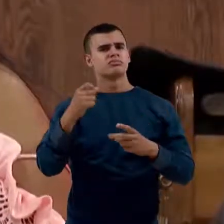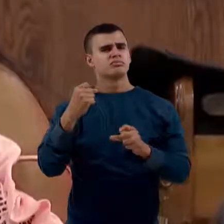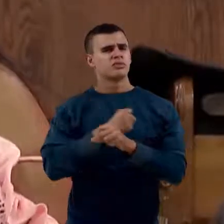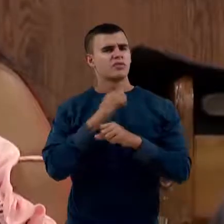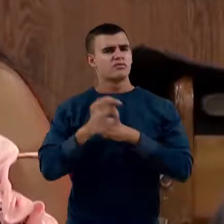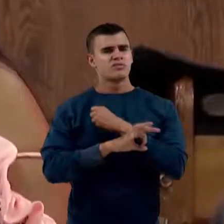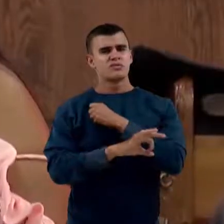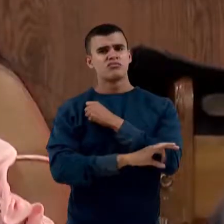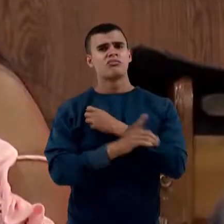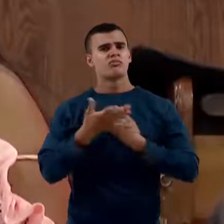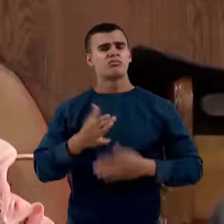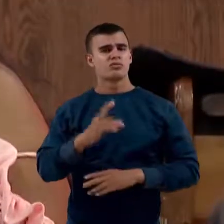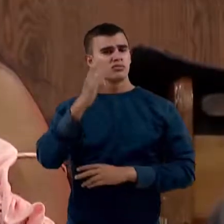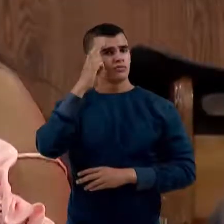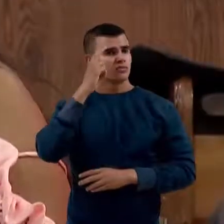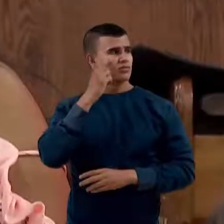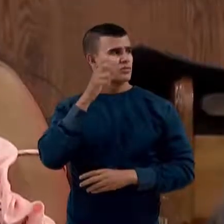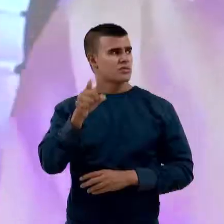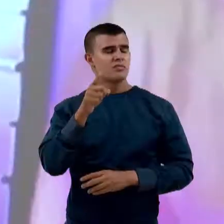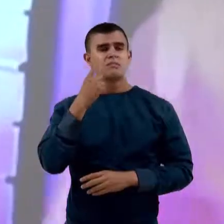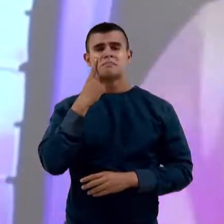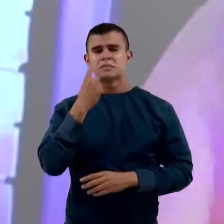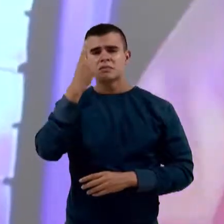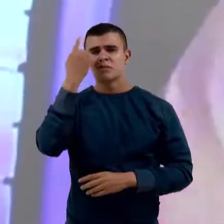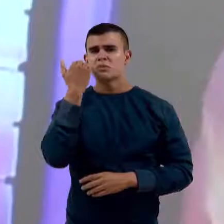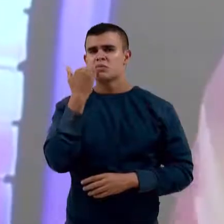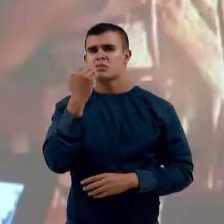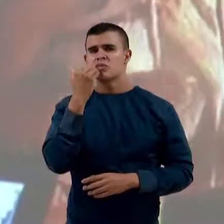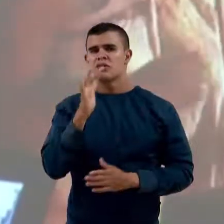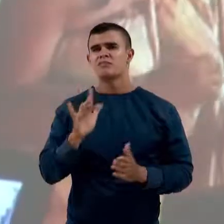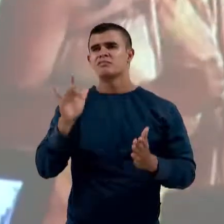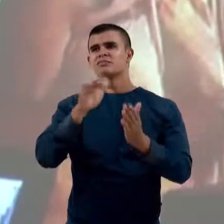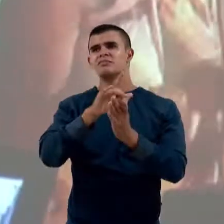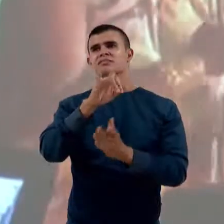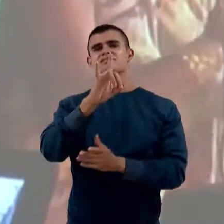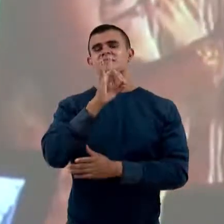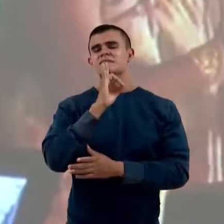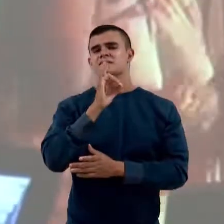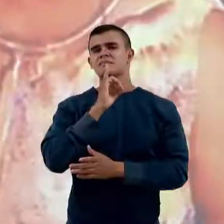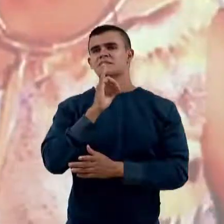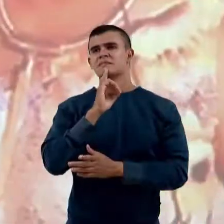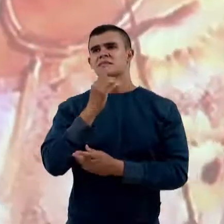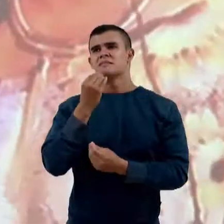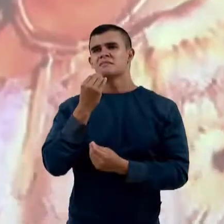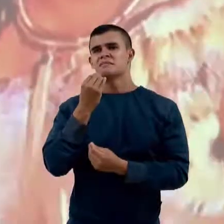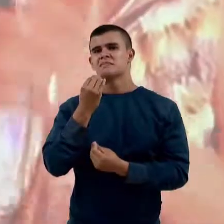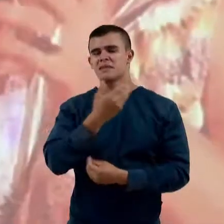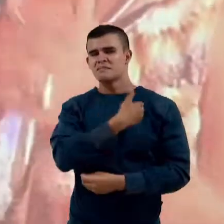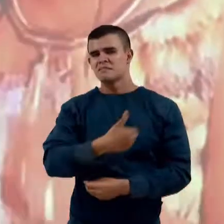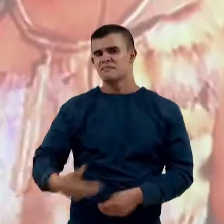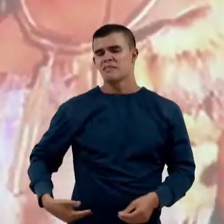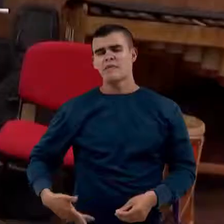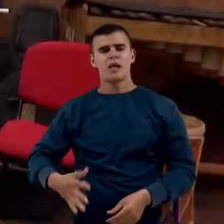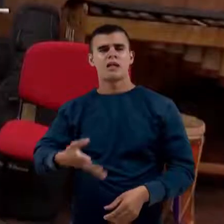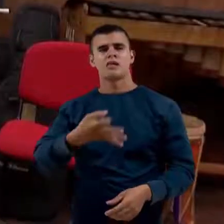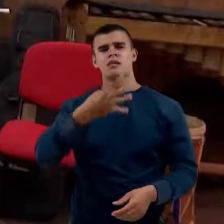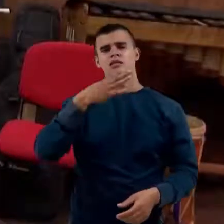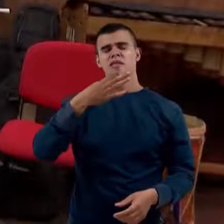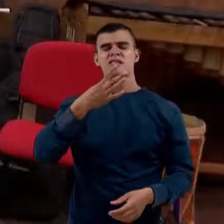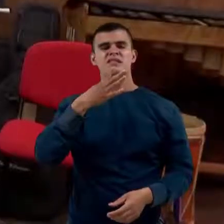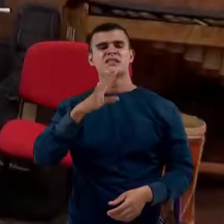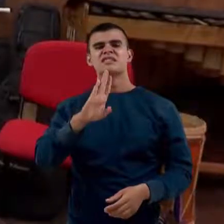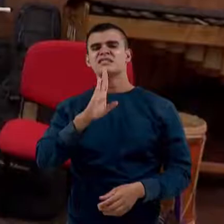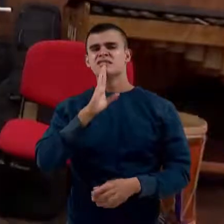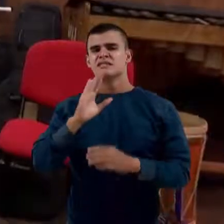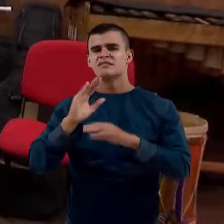del Pacífico y también oriunda del Chocó. Es la primera mujer negra en cantar en la Casa Blanca y fue invitada por el presidente